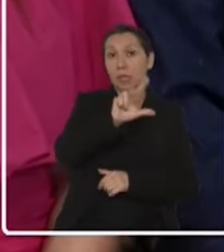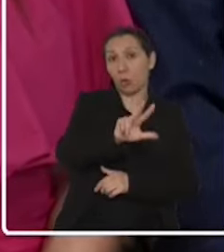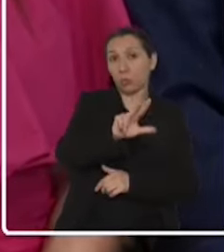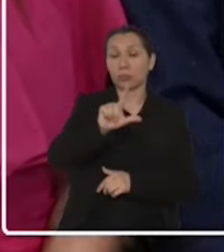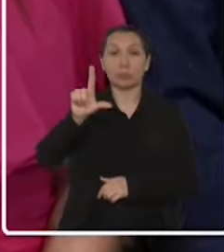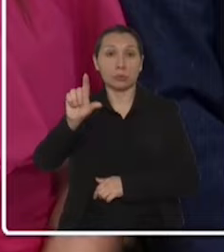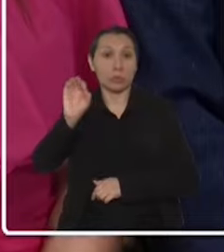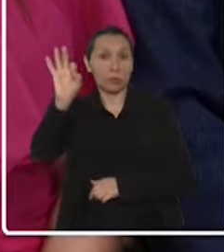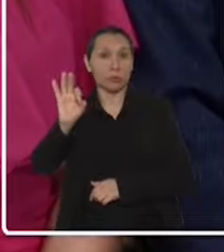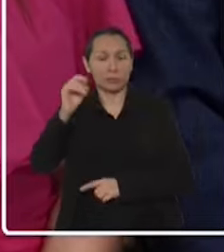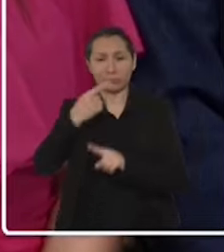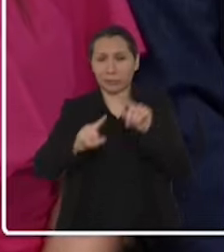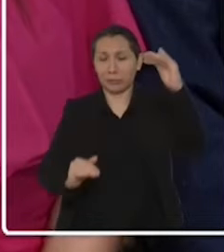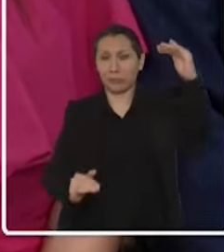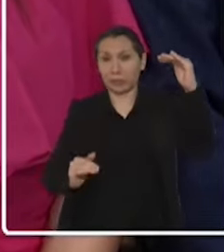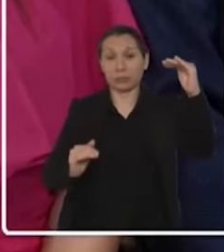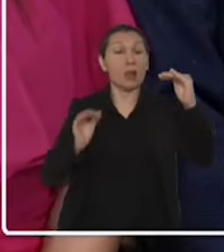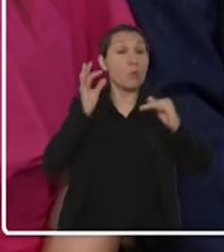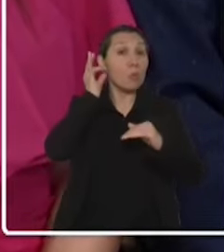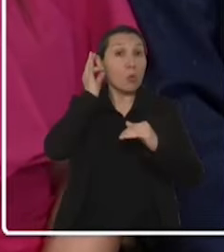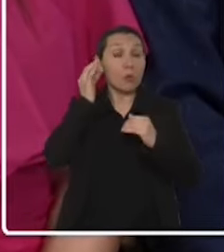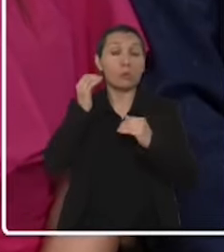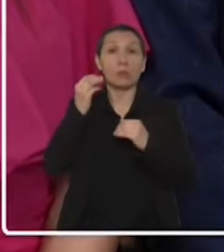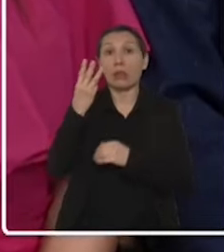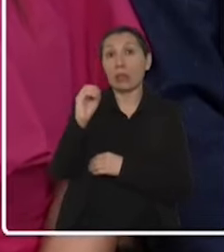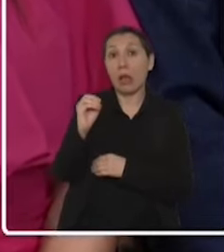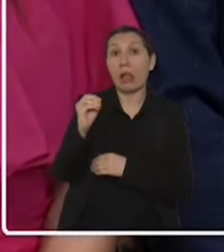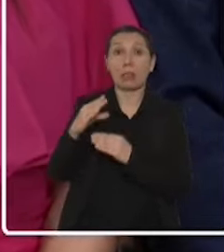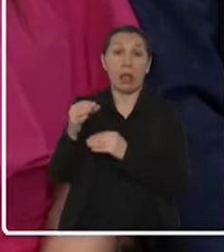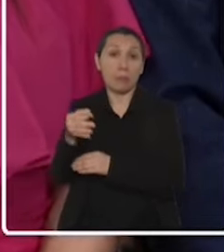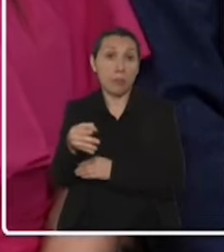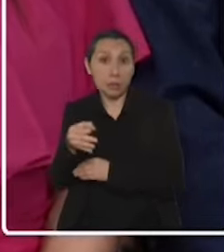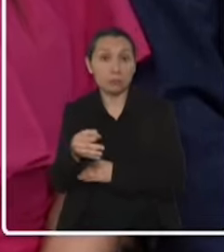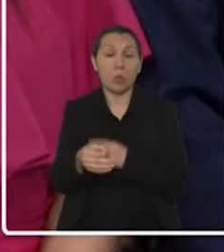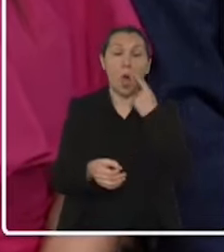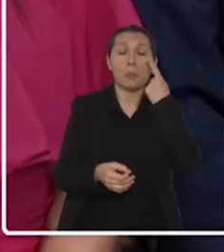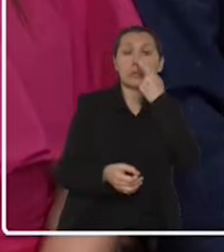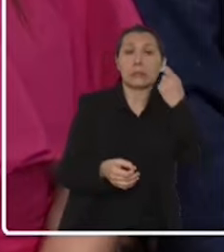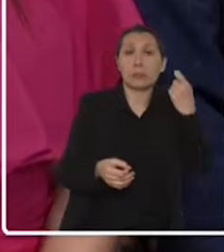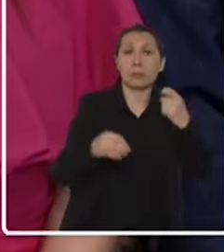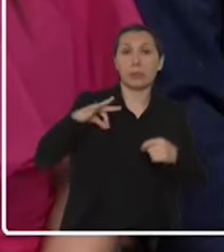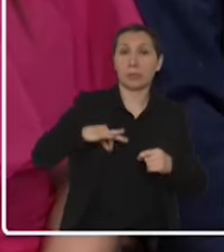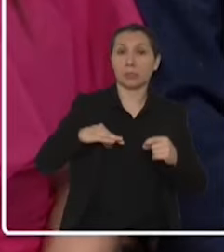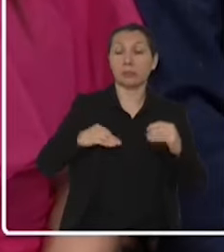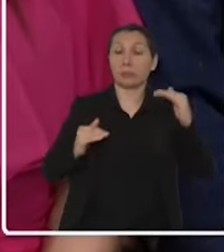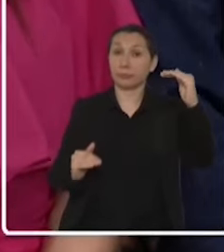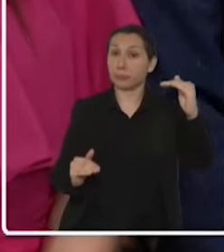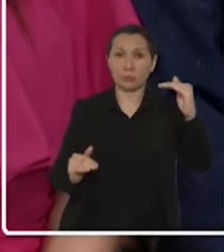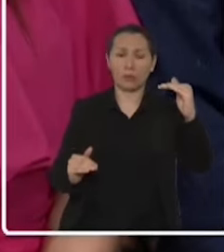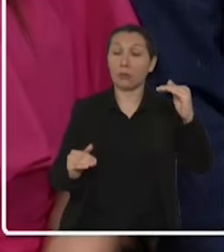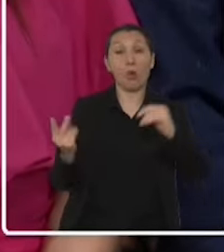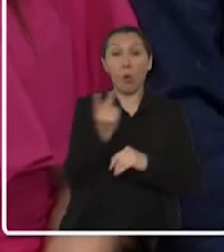al 70%. Es decir, una mujer gana 30 pesos y un hombre tiene 100 pesos de pensión. Ambas pensiones